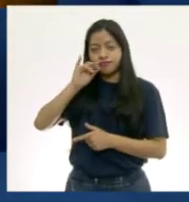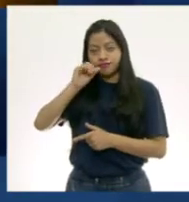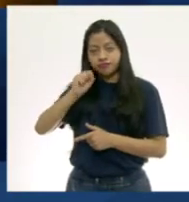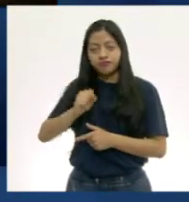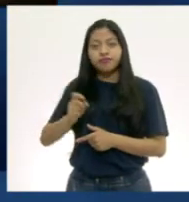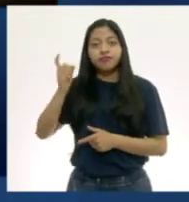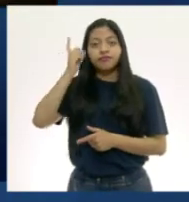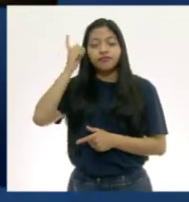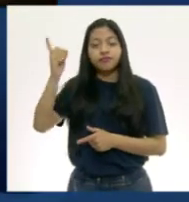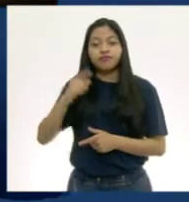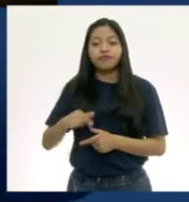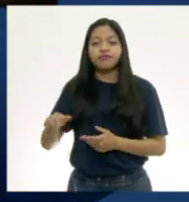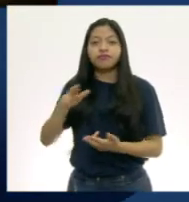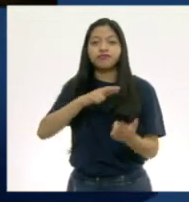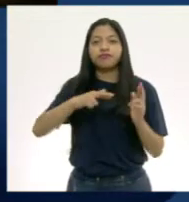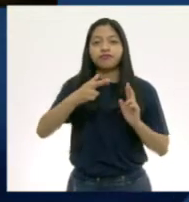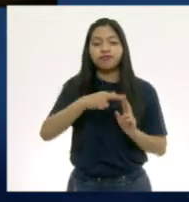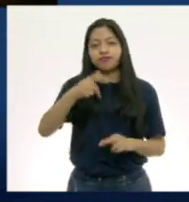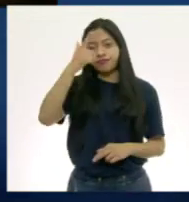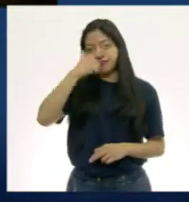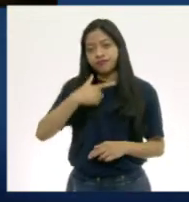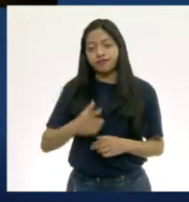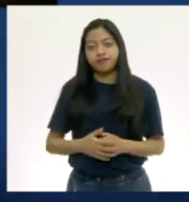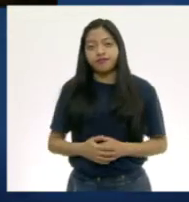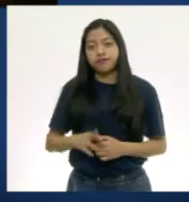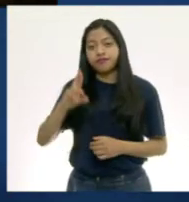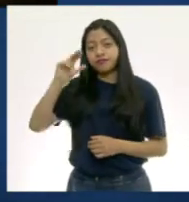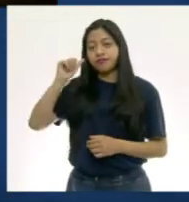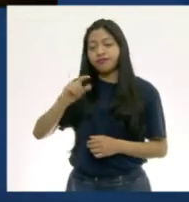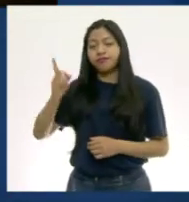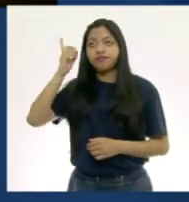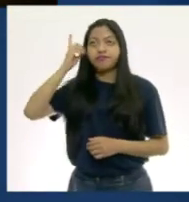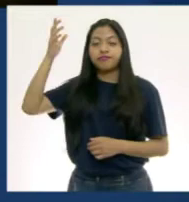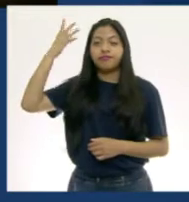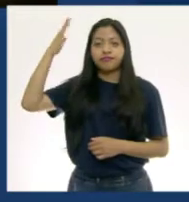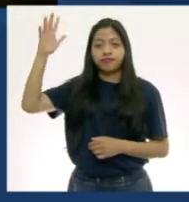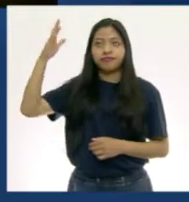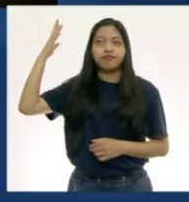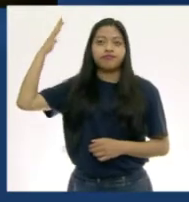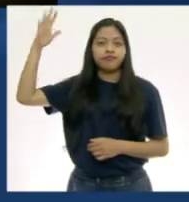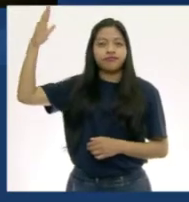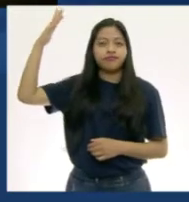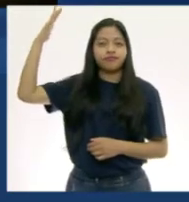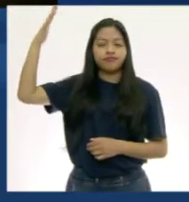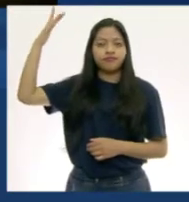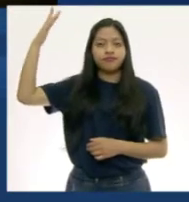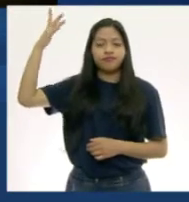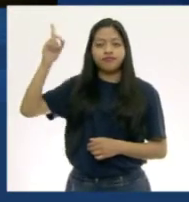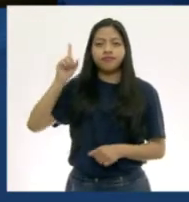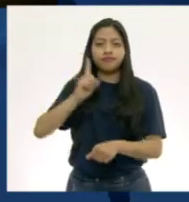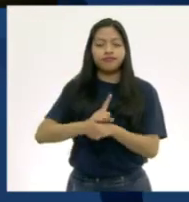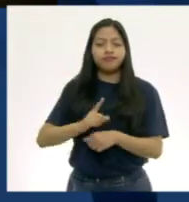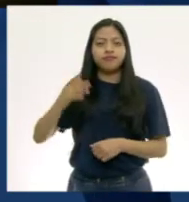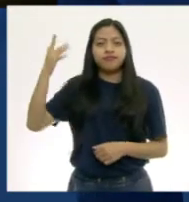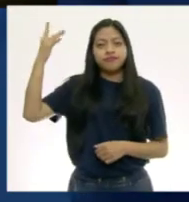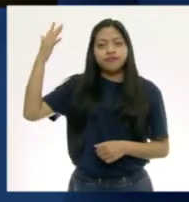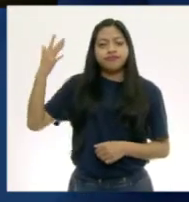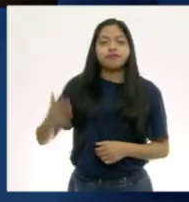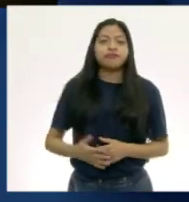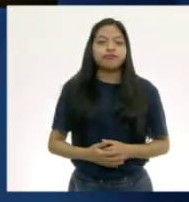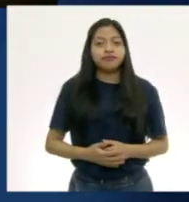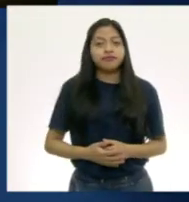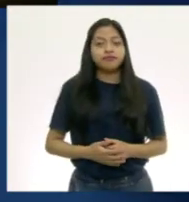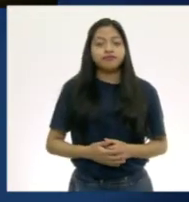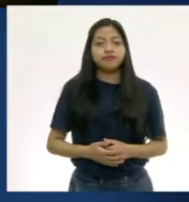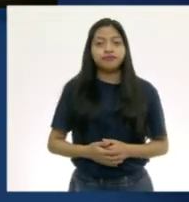las regiones de la noche. Ra como dios del sol que brilla en el cielo durante el día. Pero